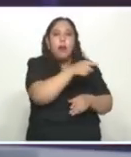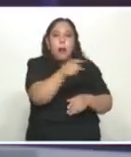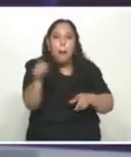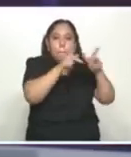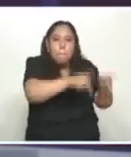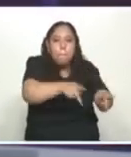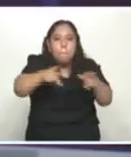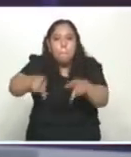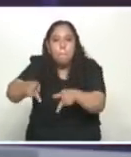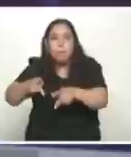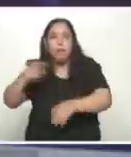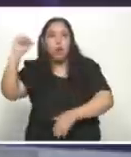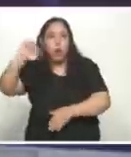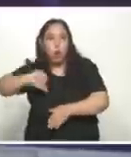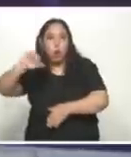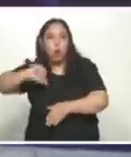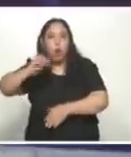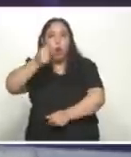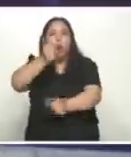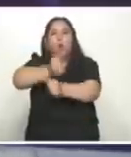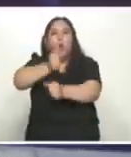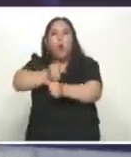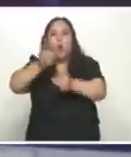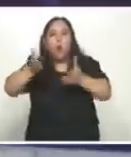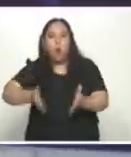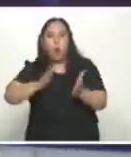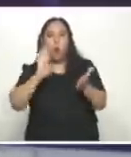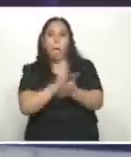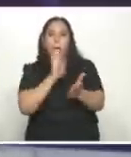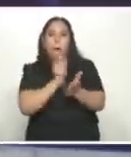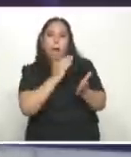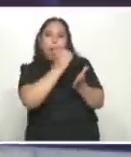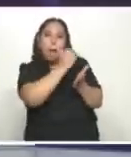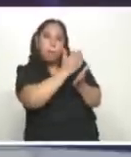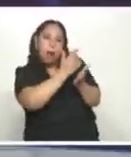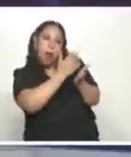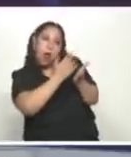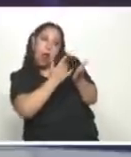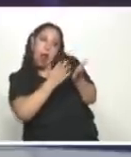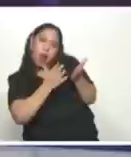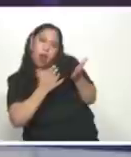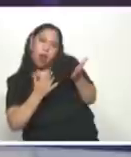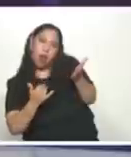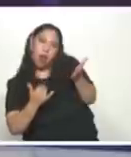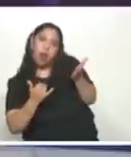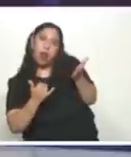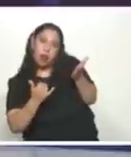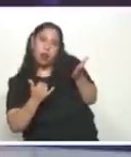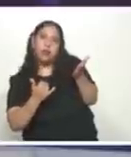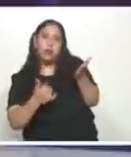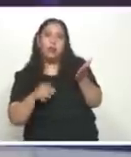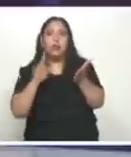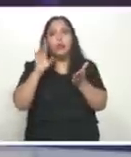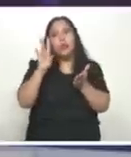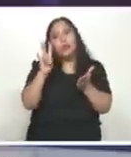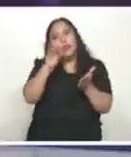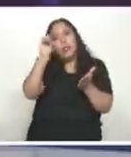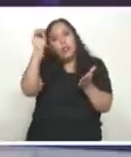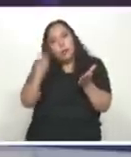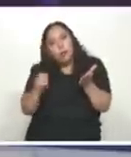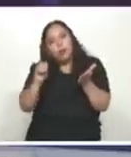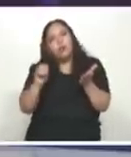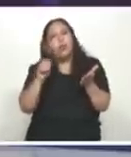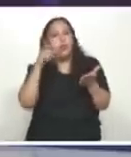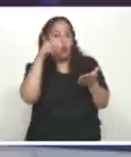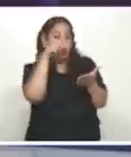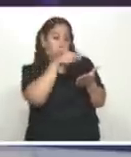las obreras mandándole a la presidenta. Porque si usted lee en las páginas, el 70% hay un punto de convergencia que ya se realizó.